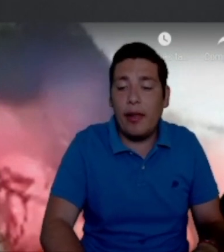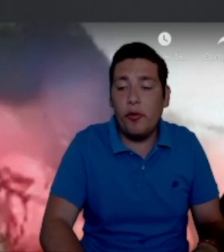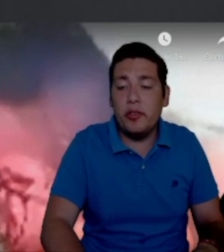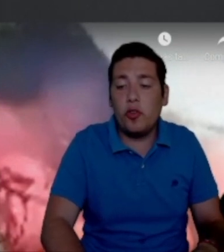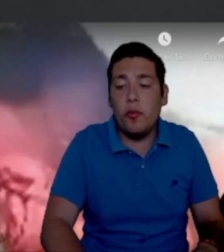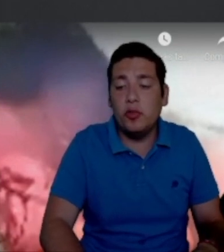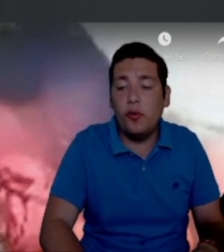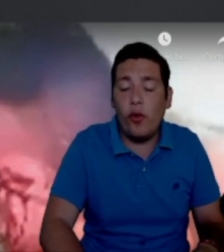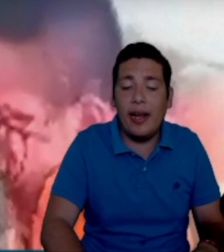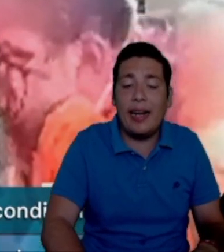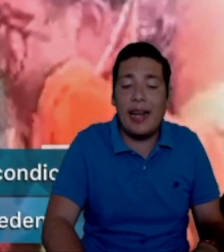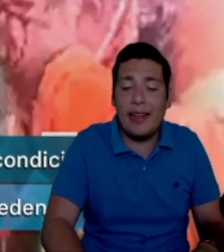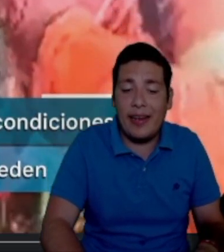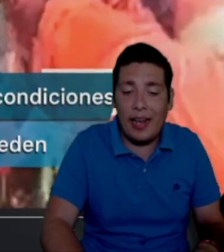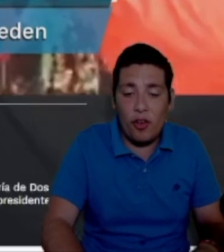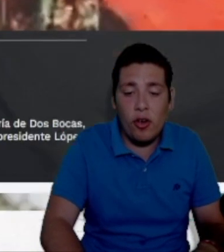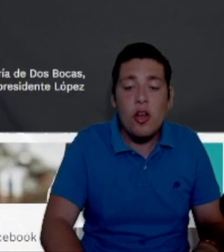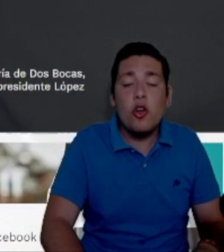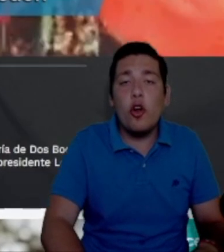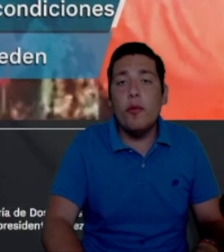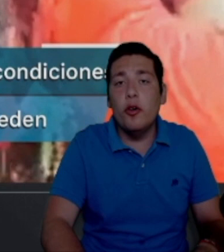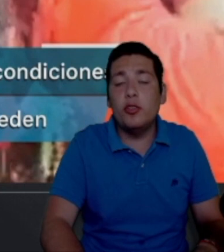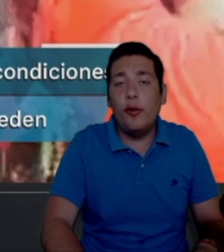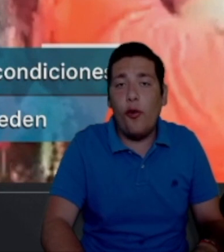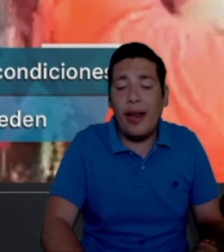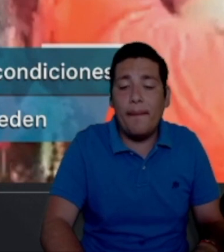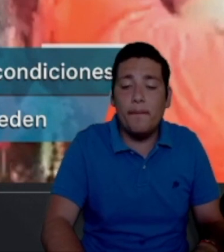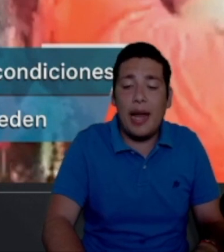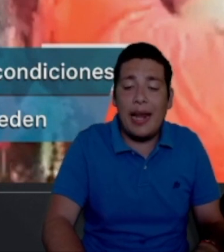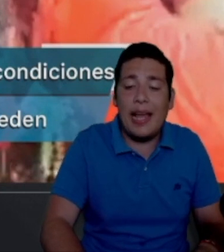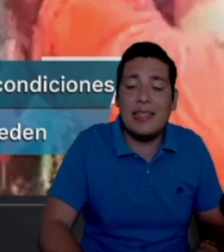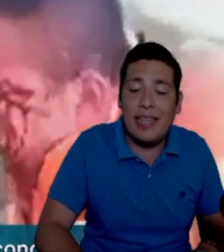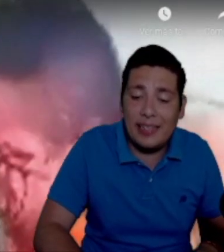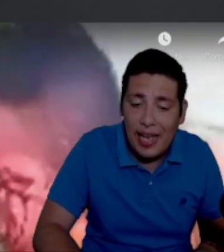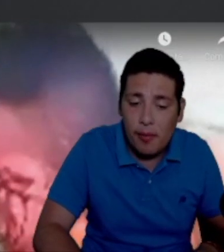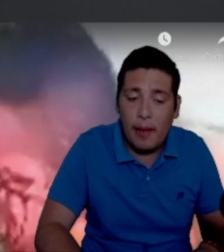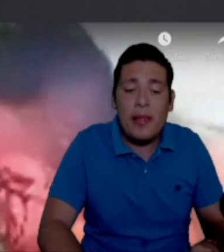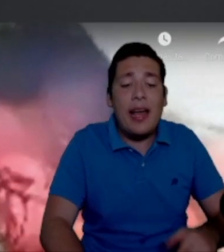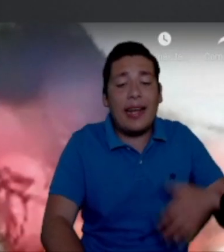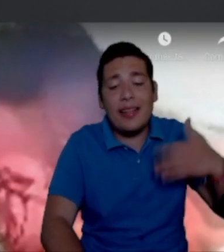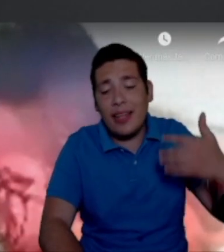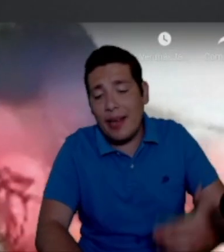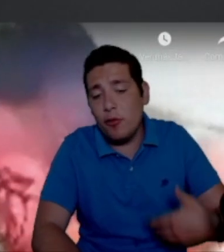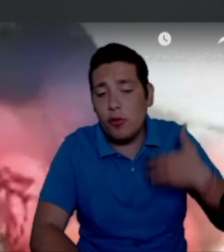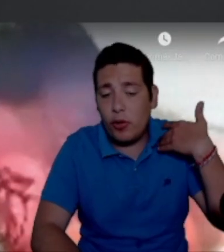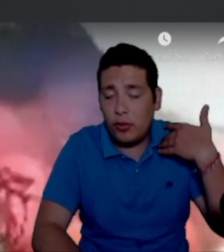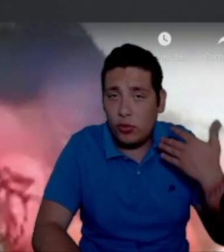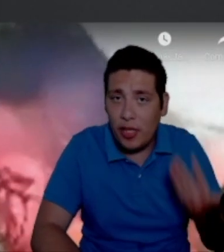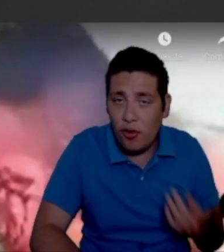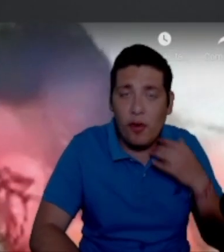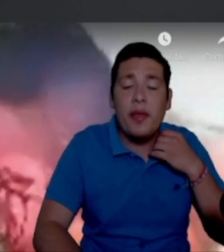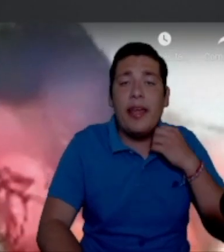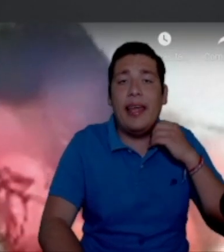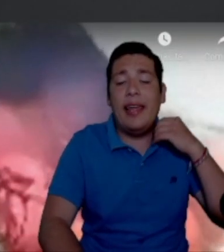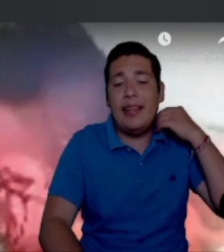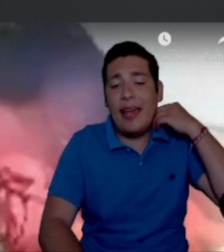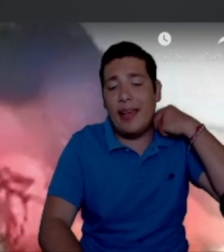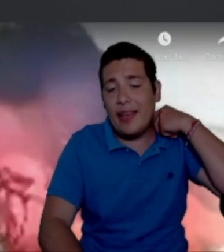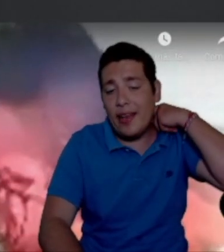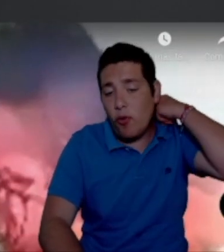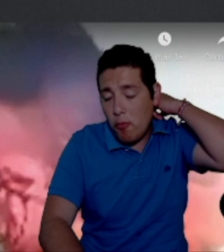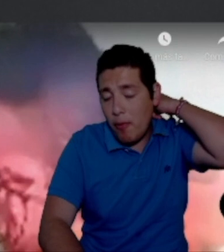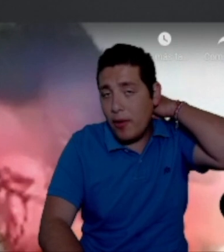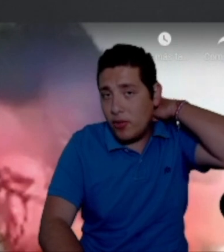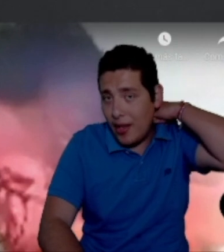los trabajadores como si fueran carne de cañón, como si fueran balas de salva. Aquí tenemos lo que sucedió el